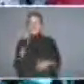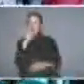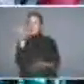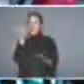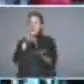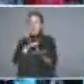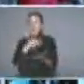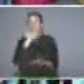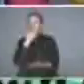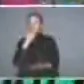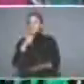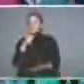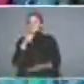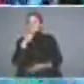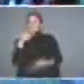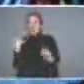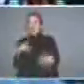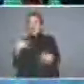Llega el